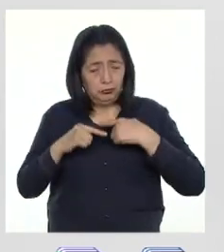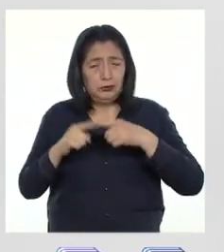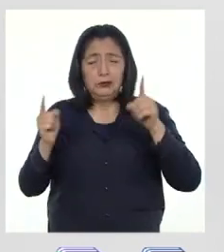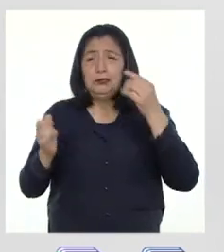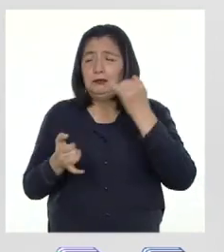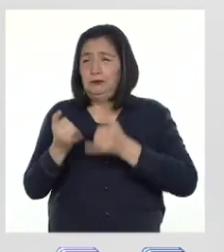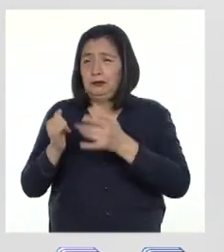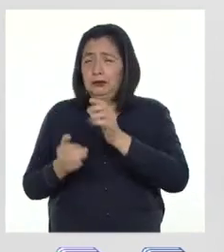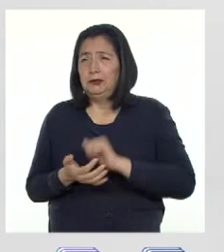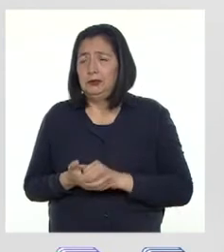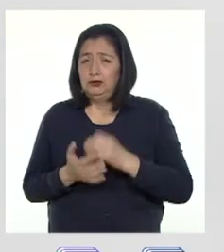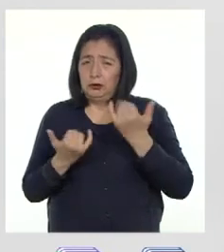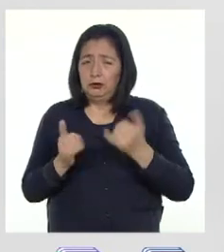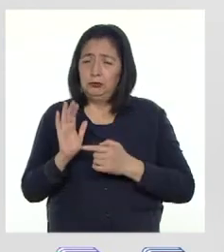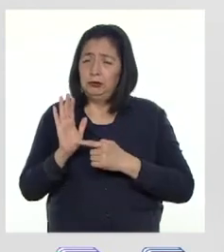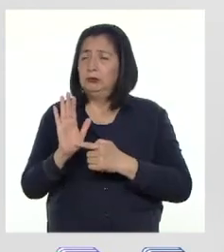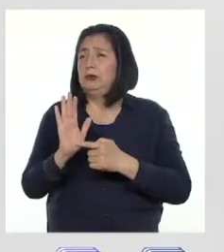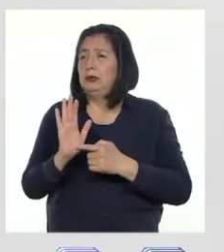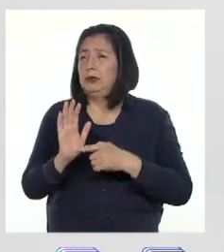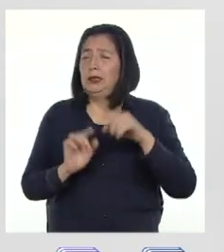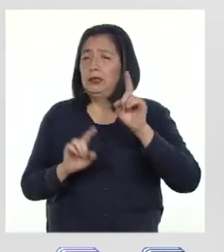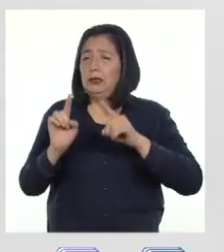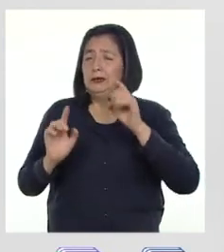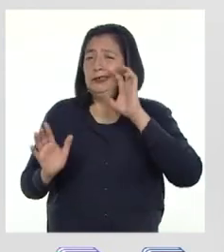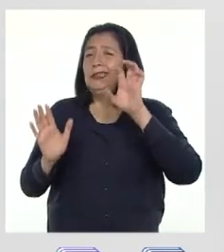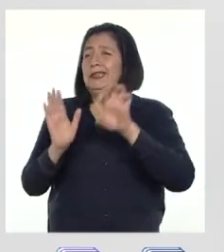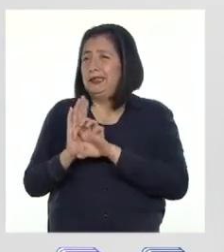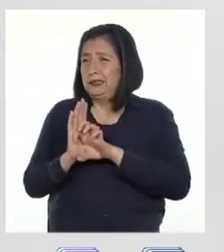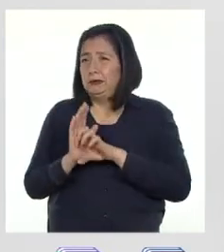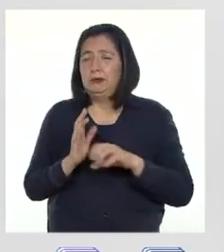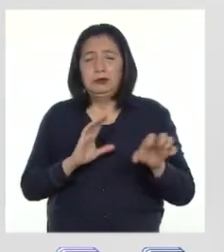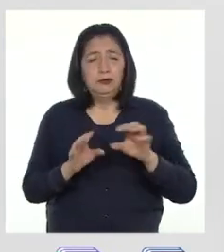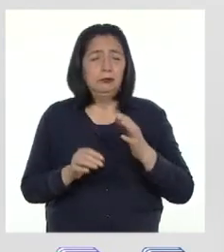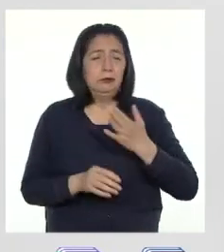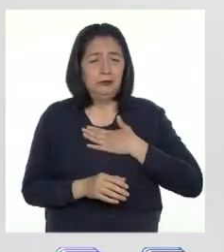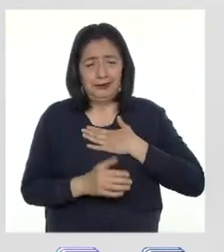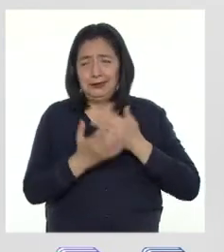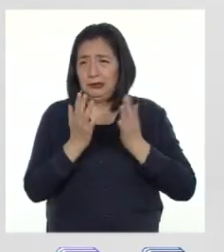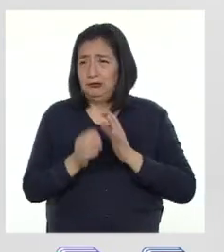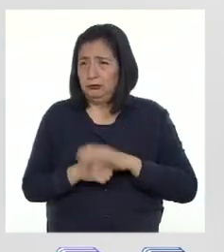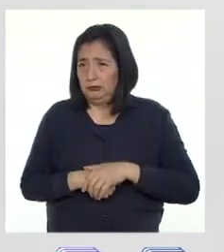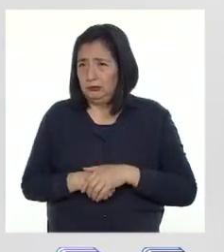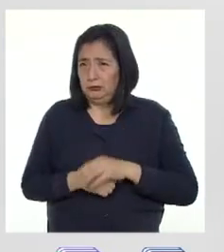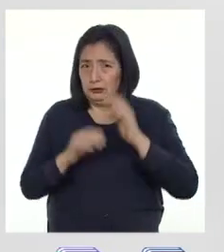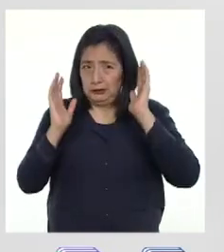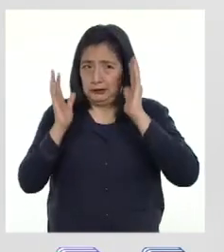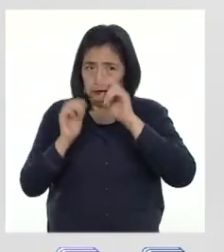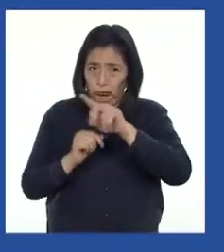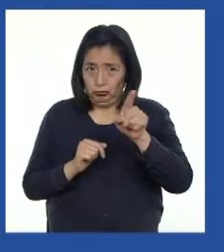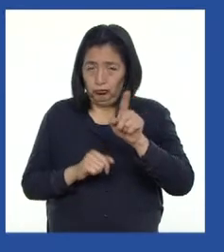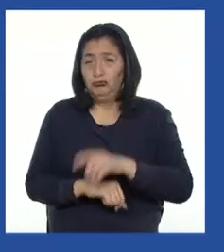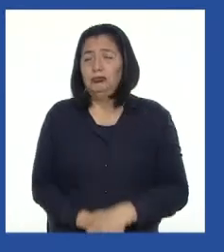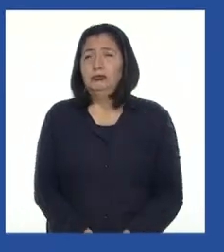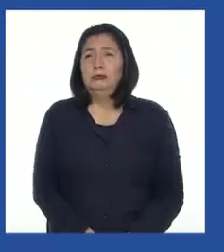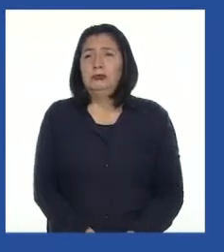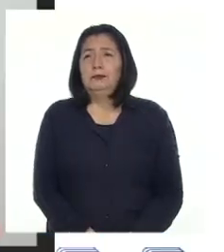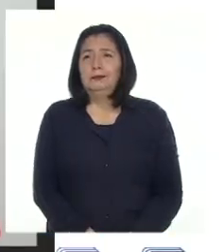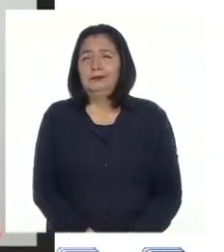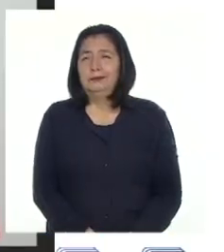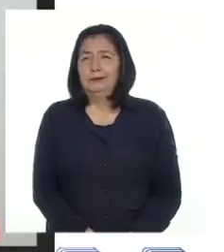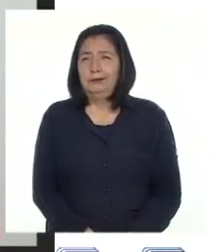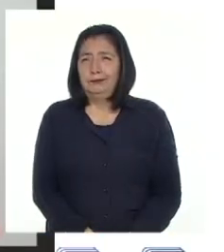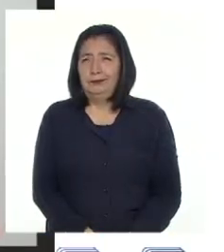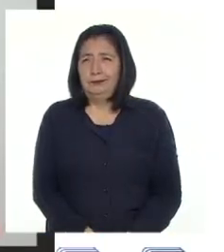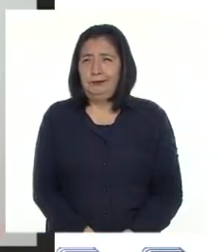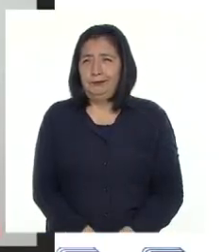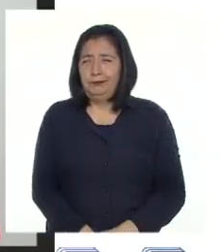el programa, voy a mostrarles algunos ejemplos elaborados por mis estudiantes. Atentas y atentos.